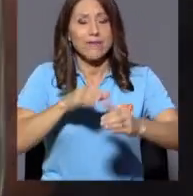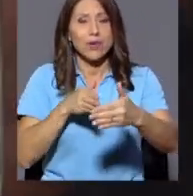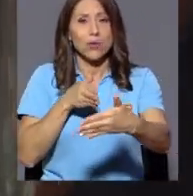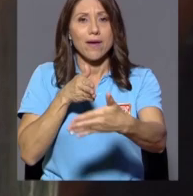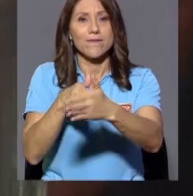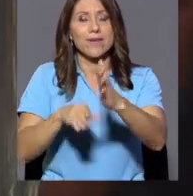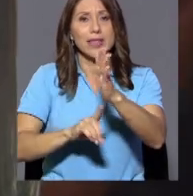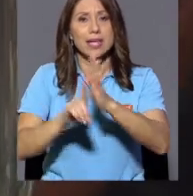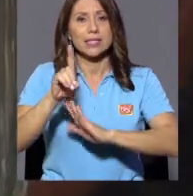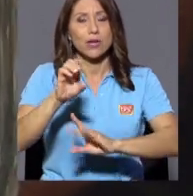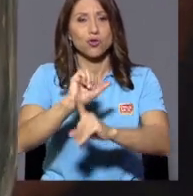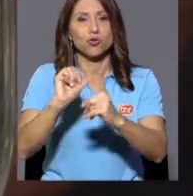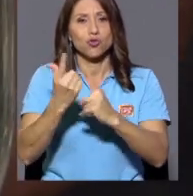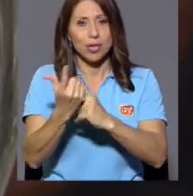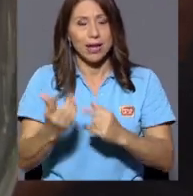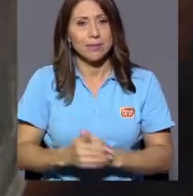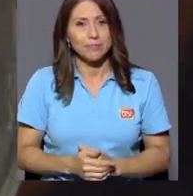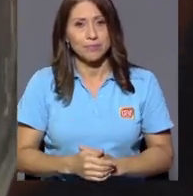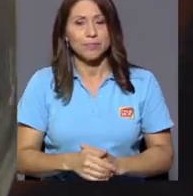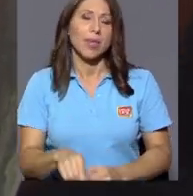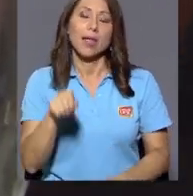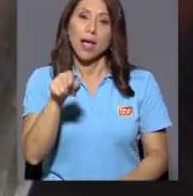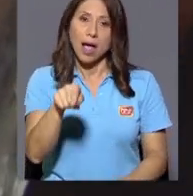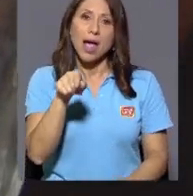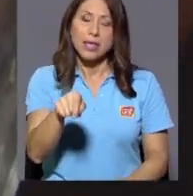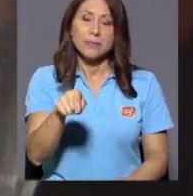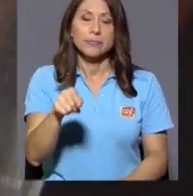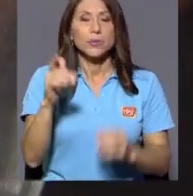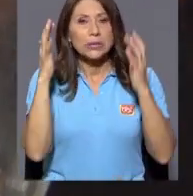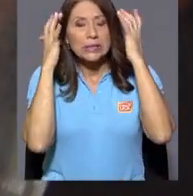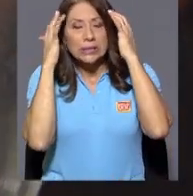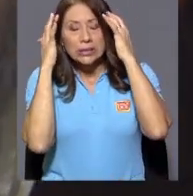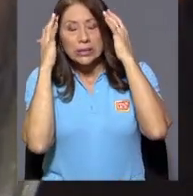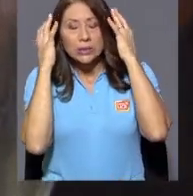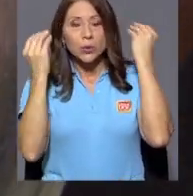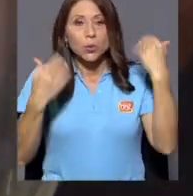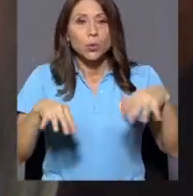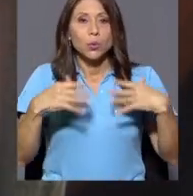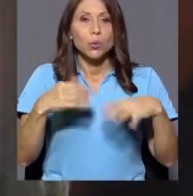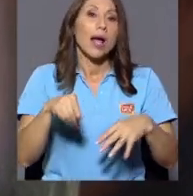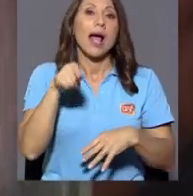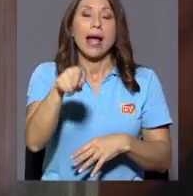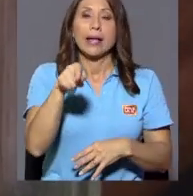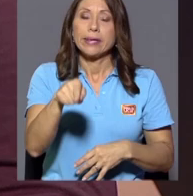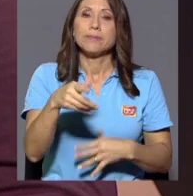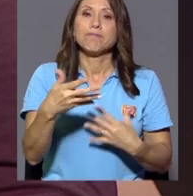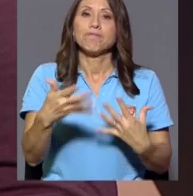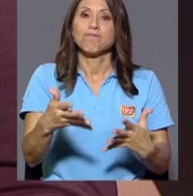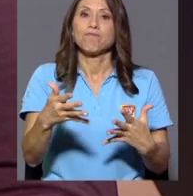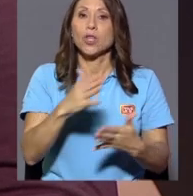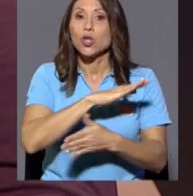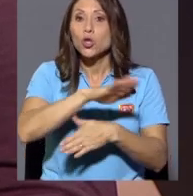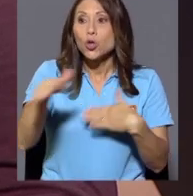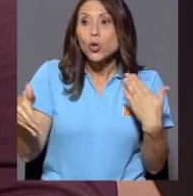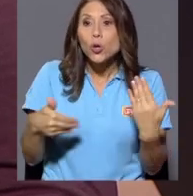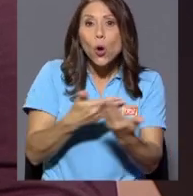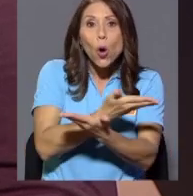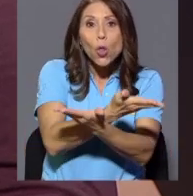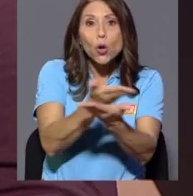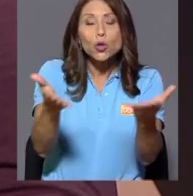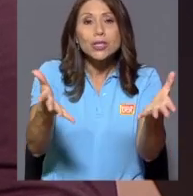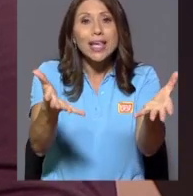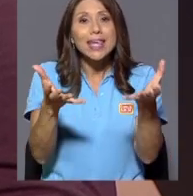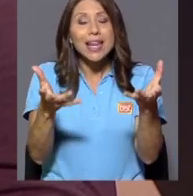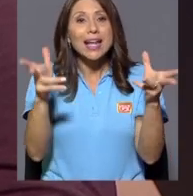desarrollo también social entonces ahí hay una preocupación muy grande y una expresión ante todo el que quiere escuchar